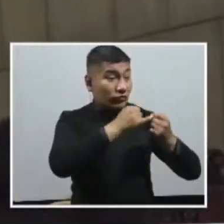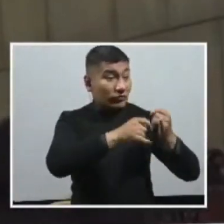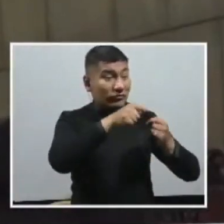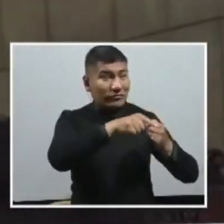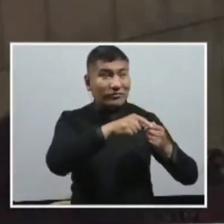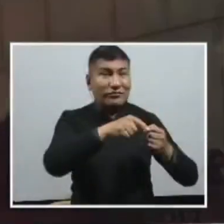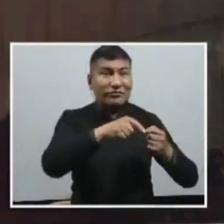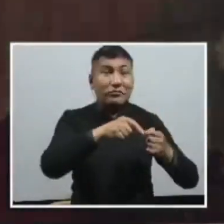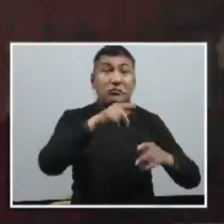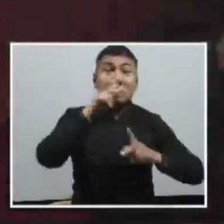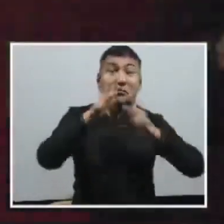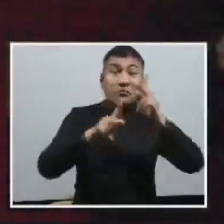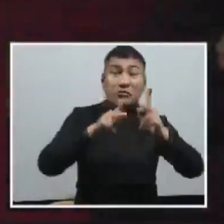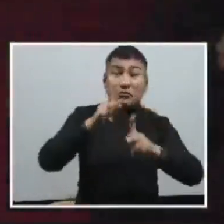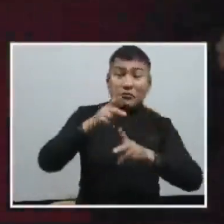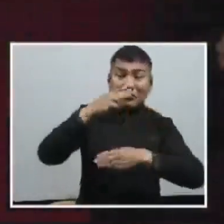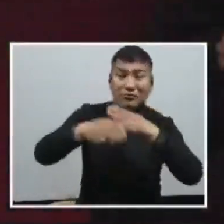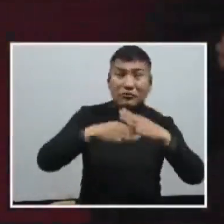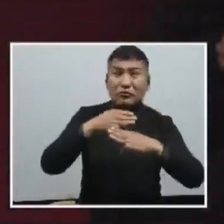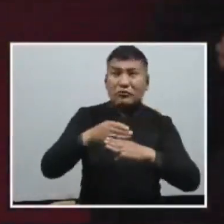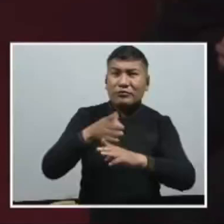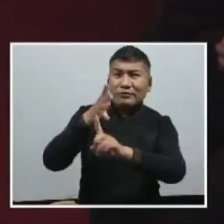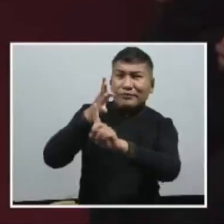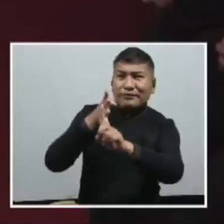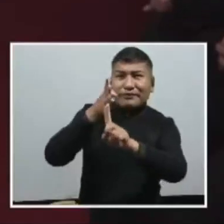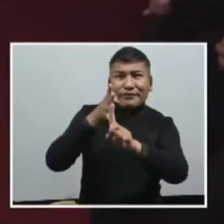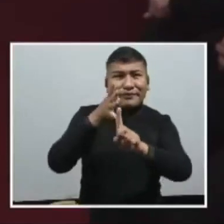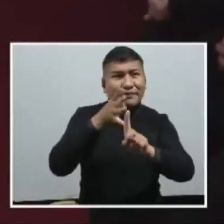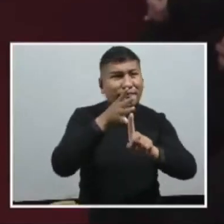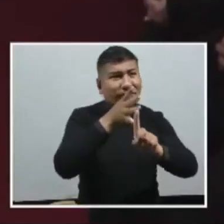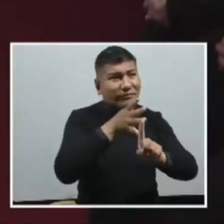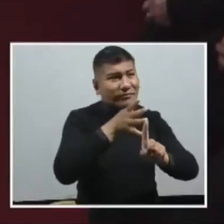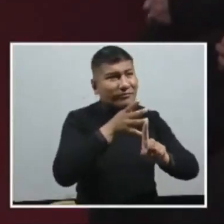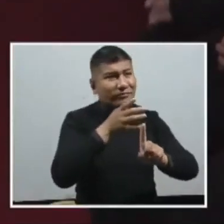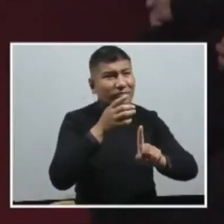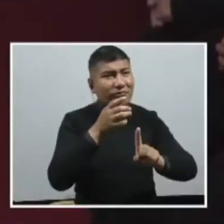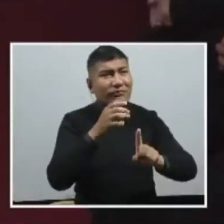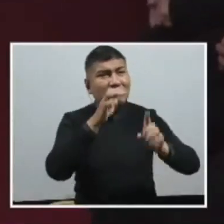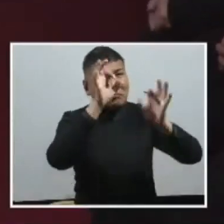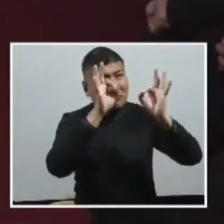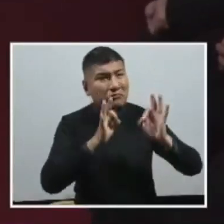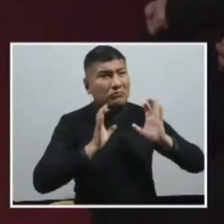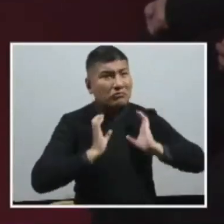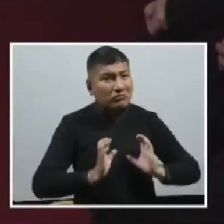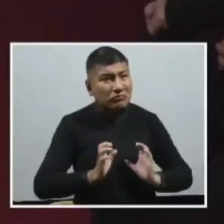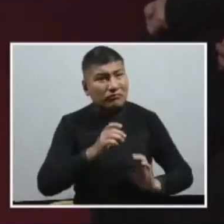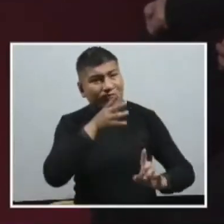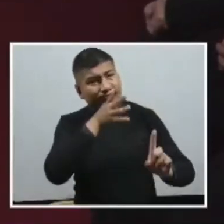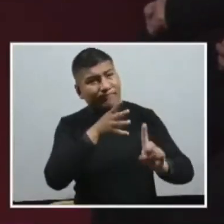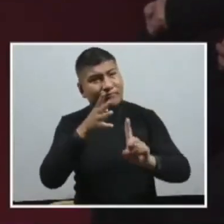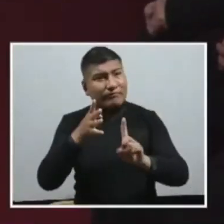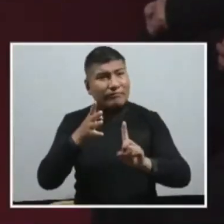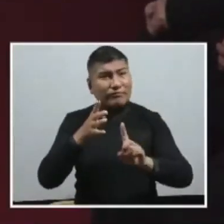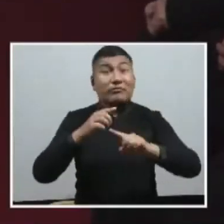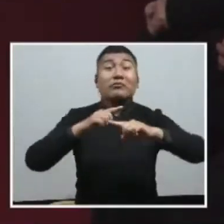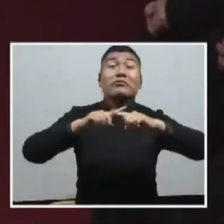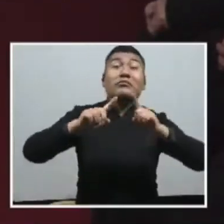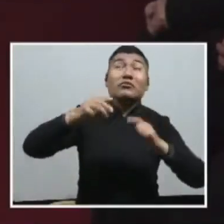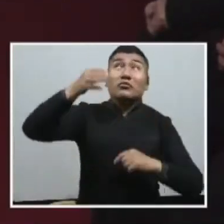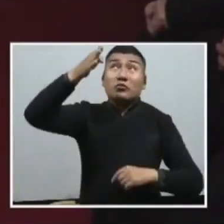las apariencias, pero el Señor mira el corazón. Y el Señor nos